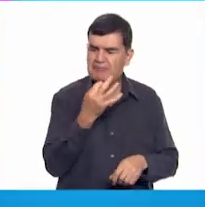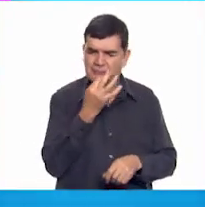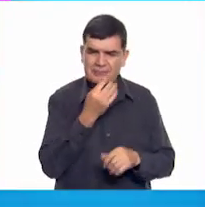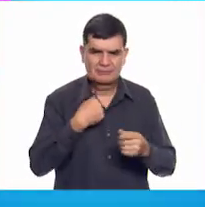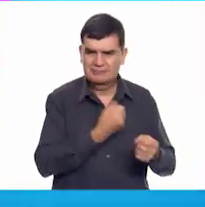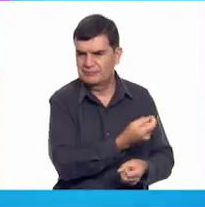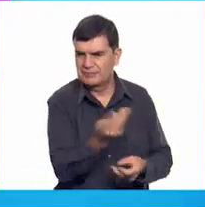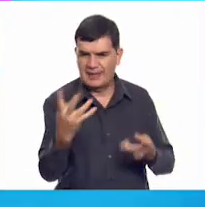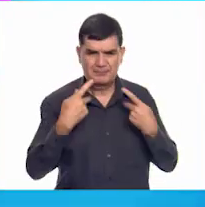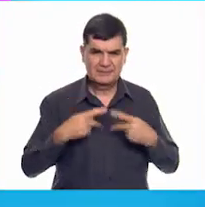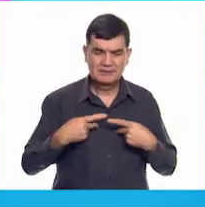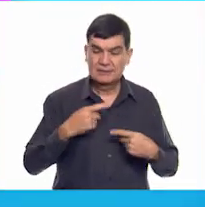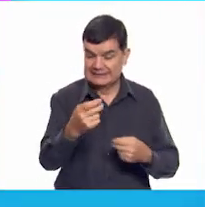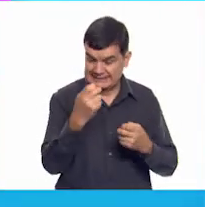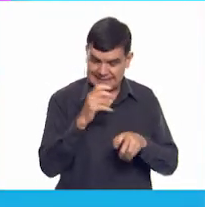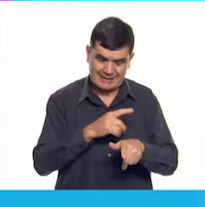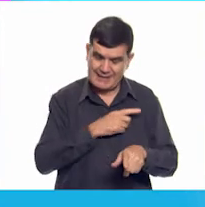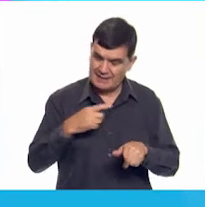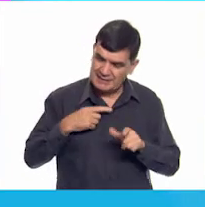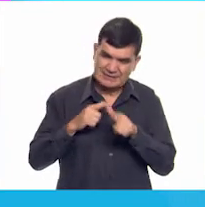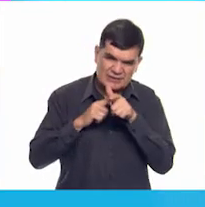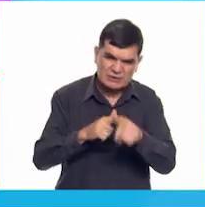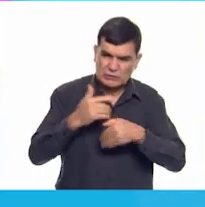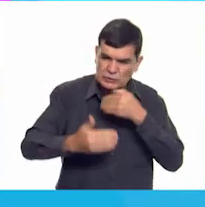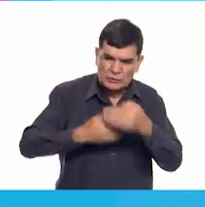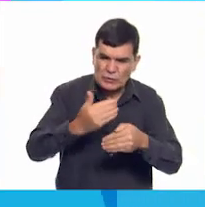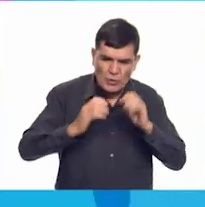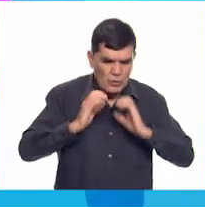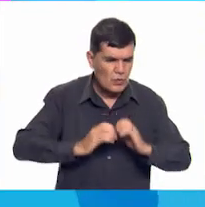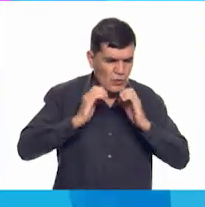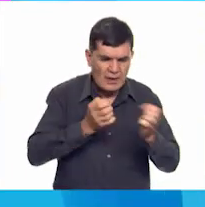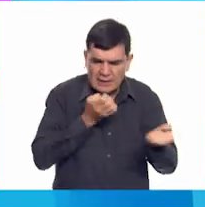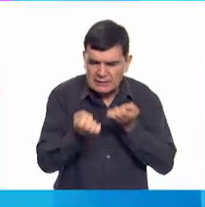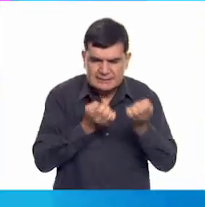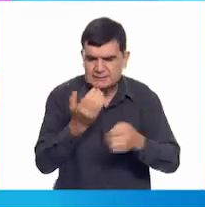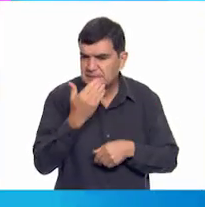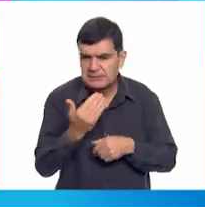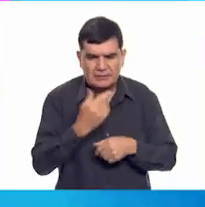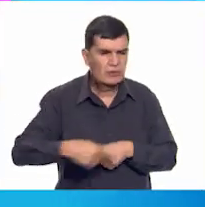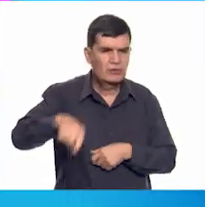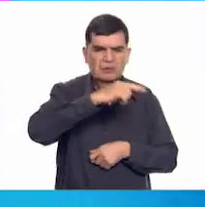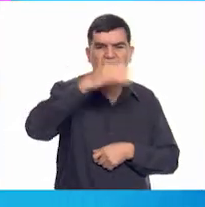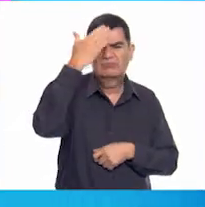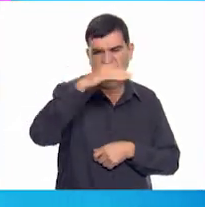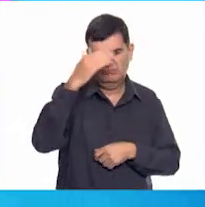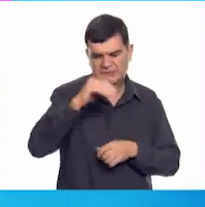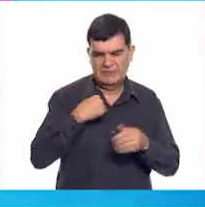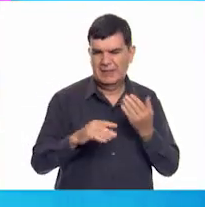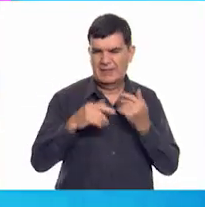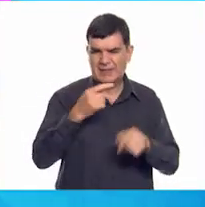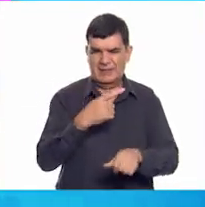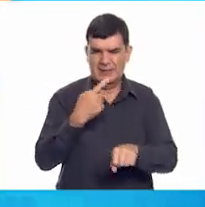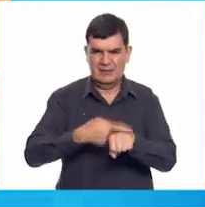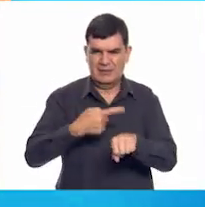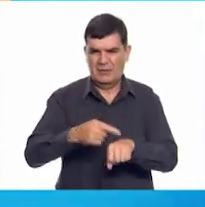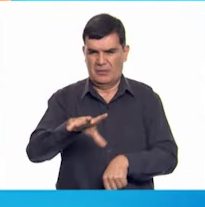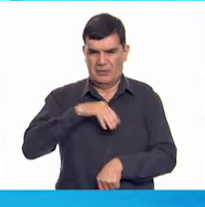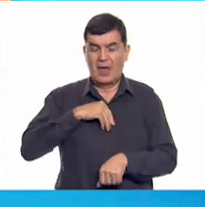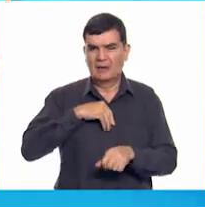las personas. Por eso hay que continuar cuidándonos siguiendo las buenas prácticas que ya todos conocemos para evitar contagiarnos.